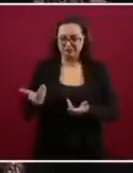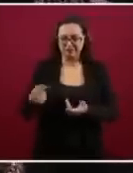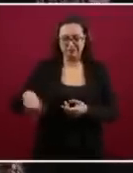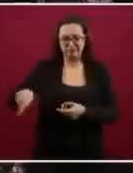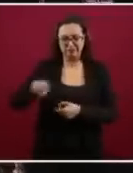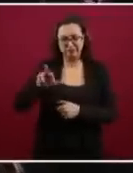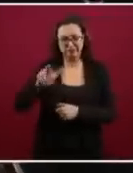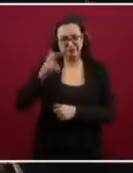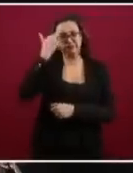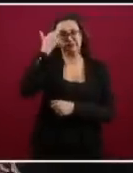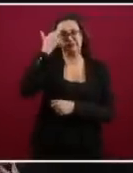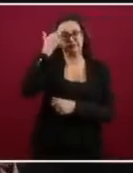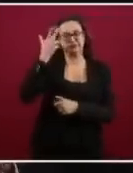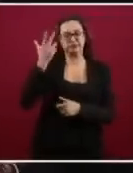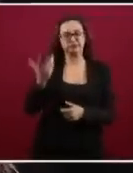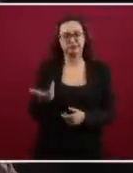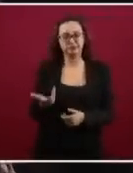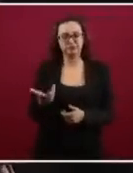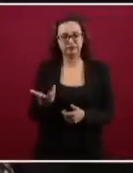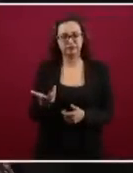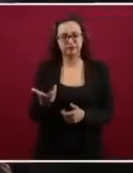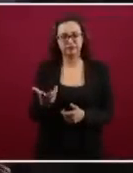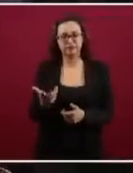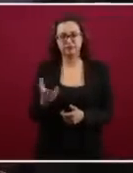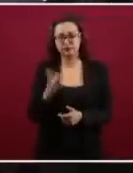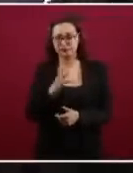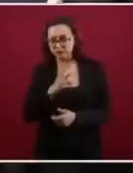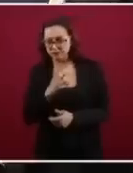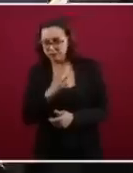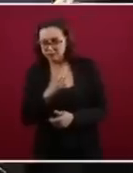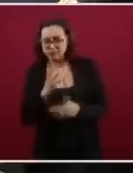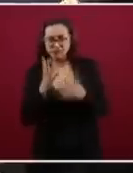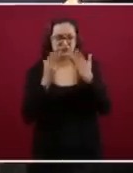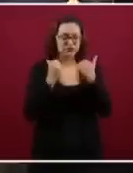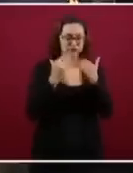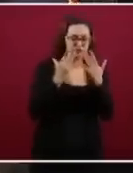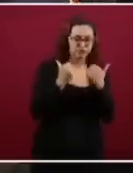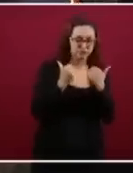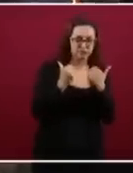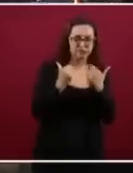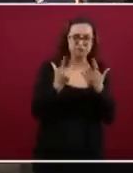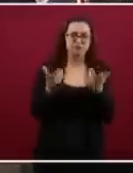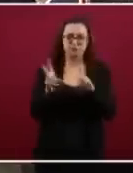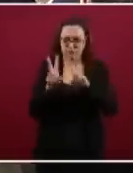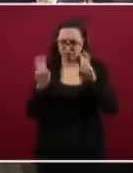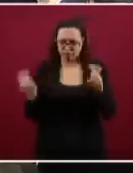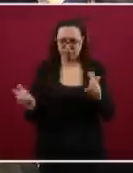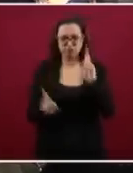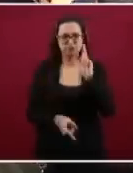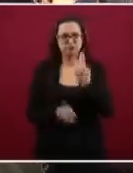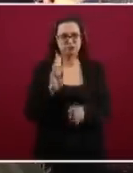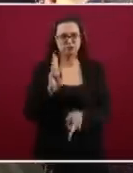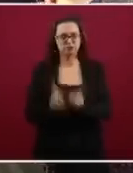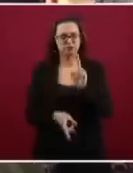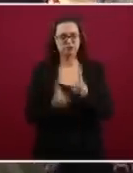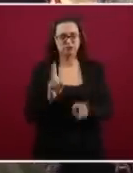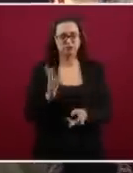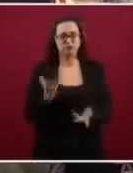Si se dio, si no se dio, tocar el tema.